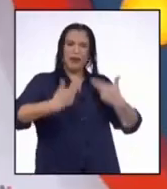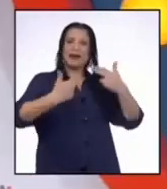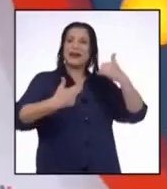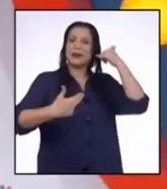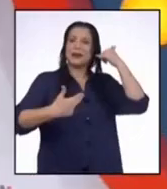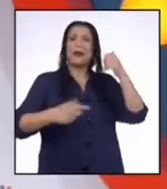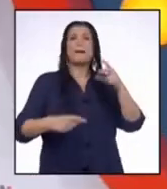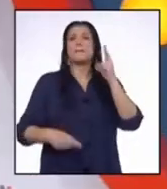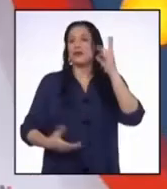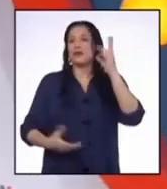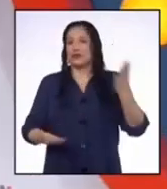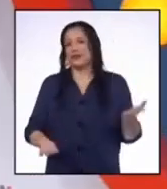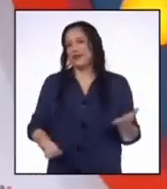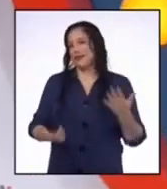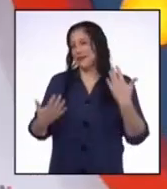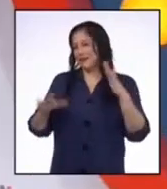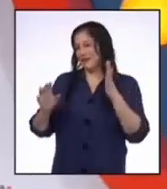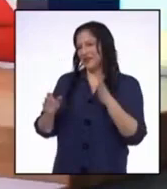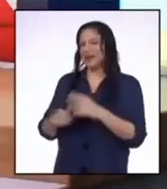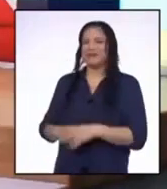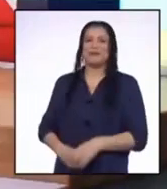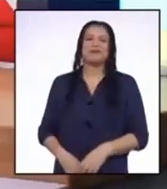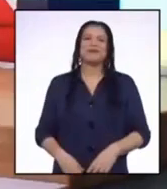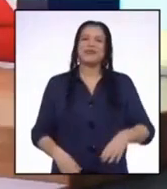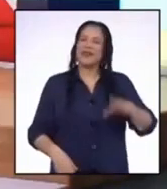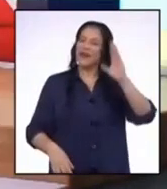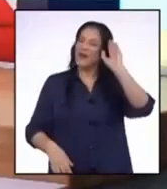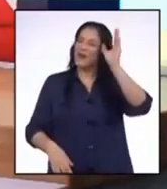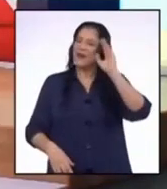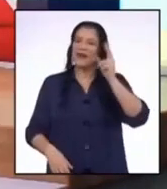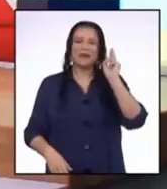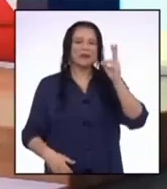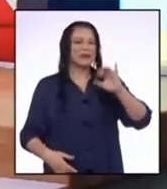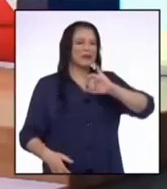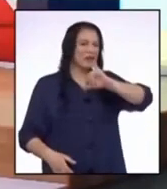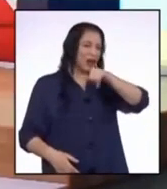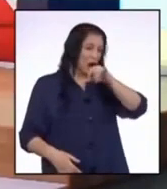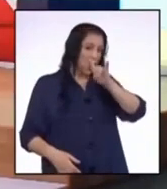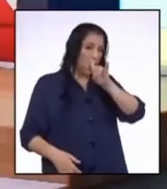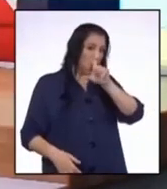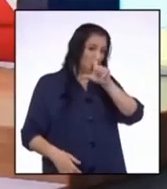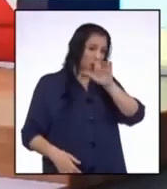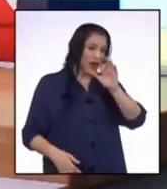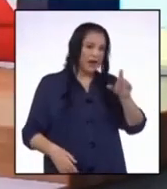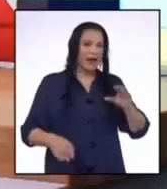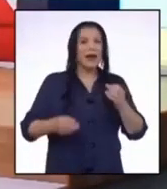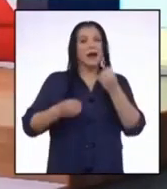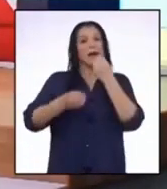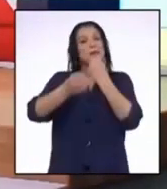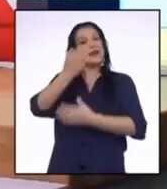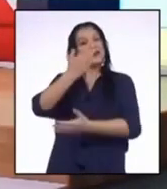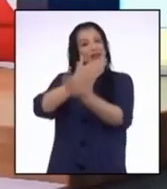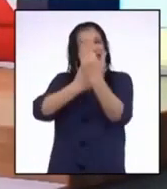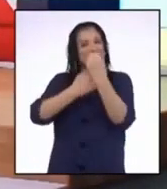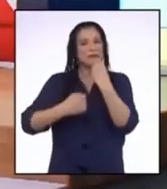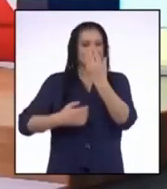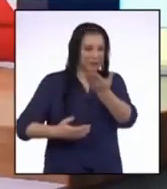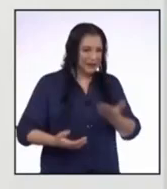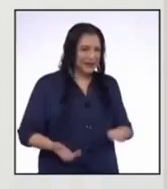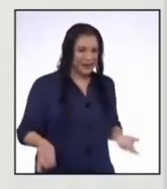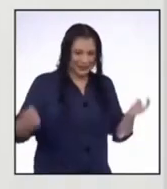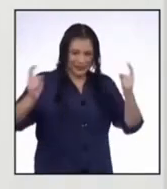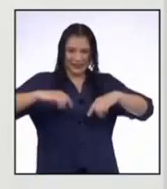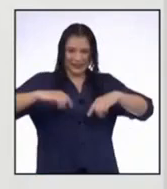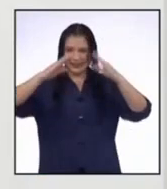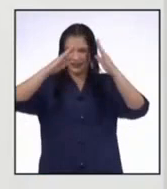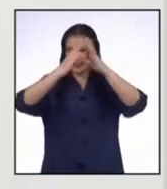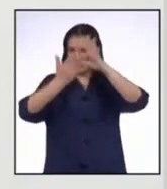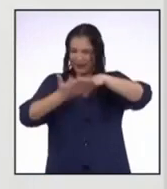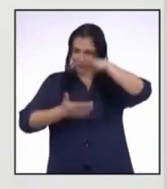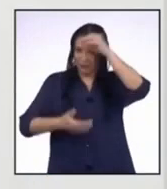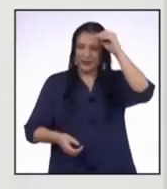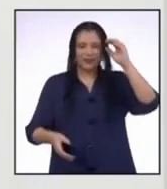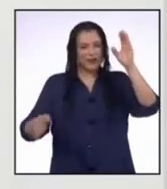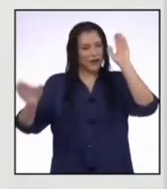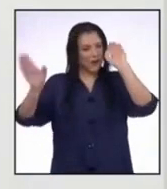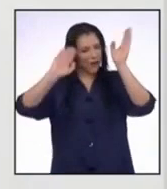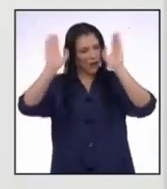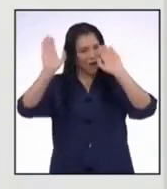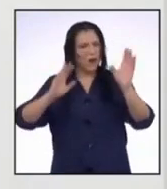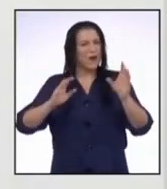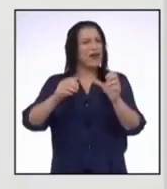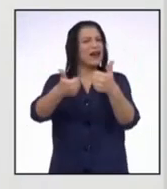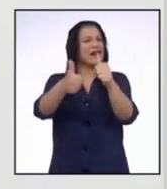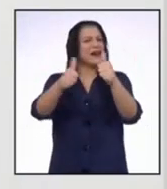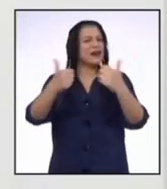profesora. Ya está, ya. Hola, profesora Julia. Buenos días, profesora. Bienvenida a Aprendo en Casa. Hola, chicos.